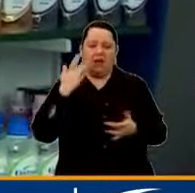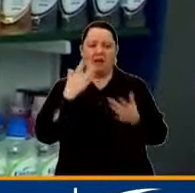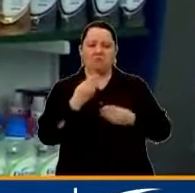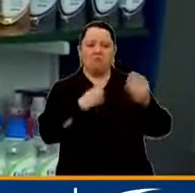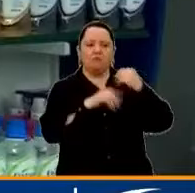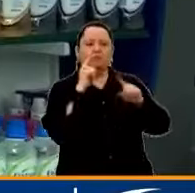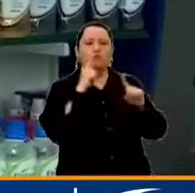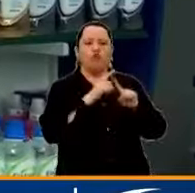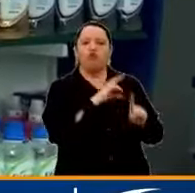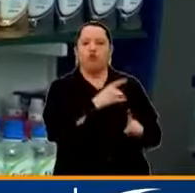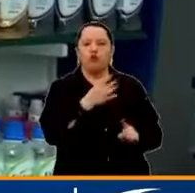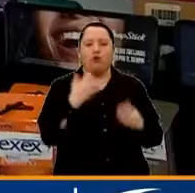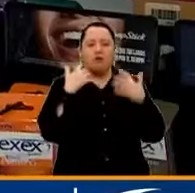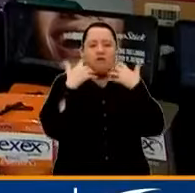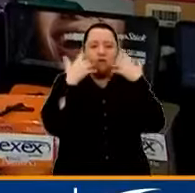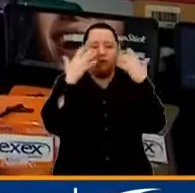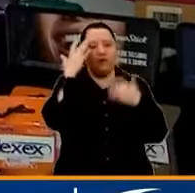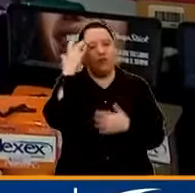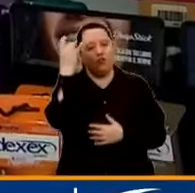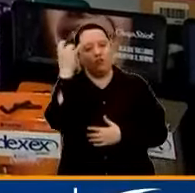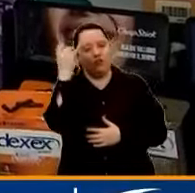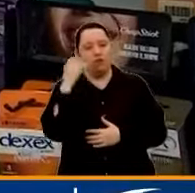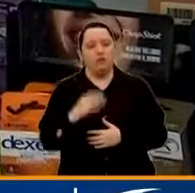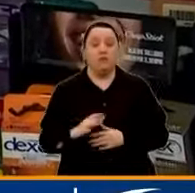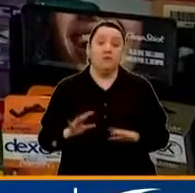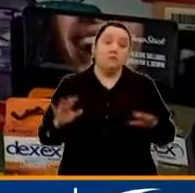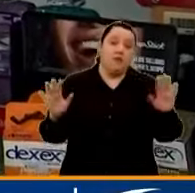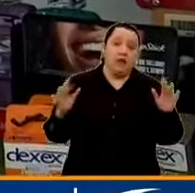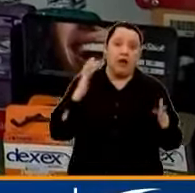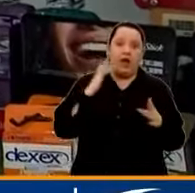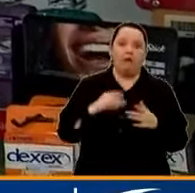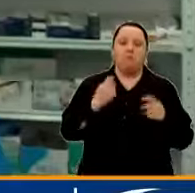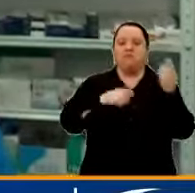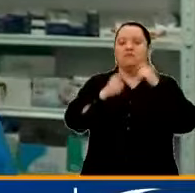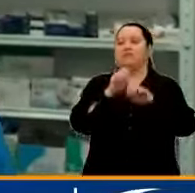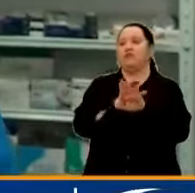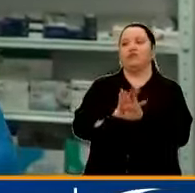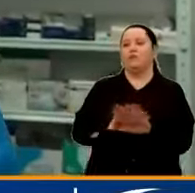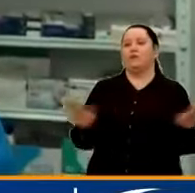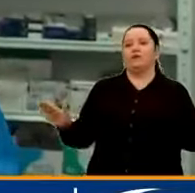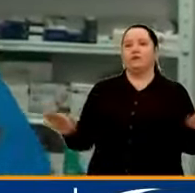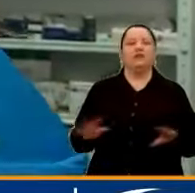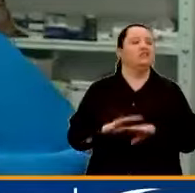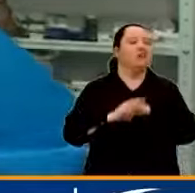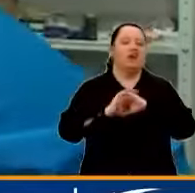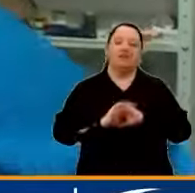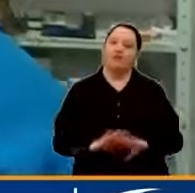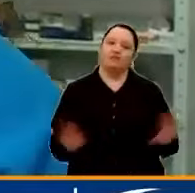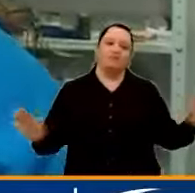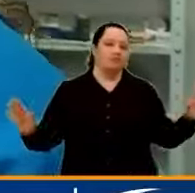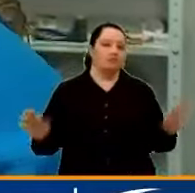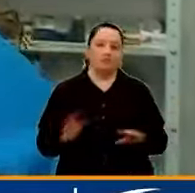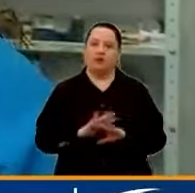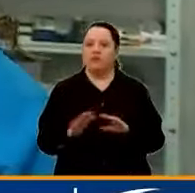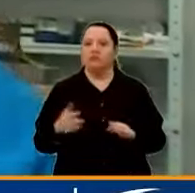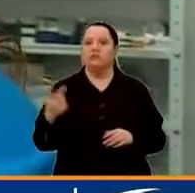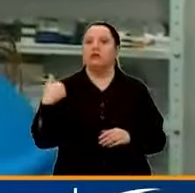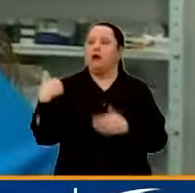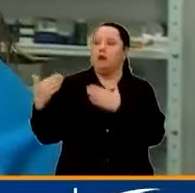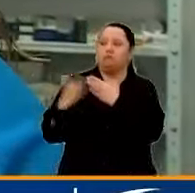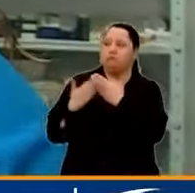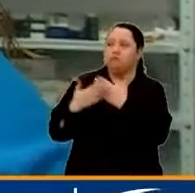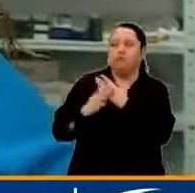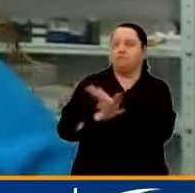dolor, fiebre, dolor de cabeza. Pues se supone que la retiraron del mercado. Sí, ya salió. ¿Ya les notificaron? Sí, a nosotros ya